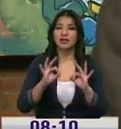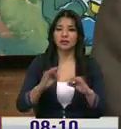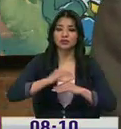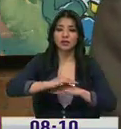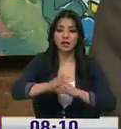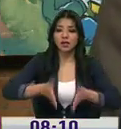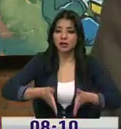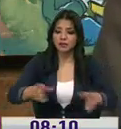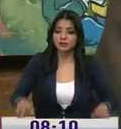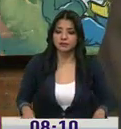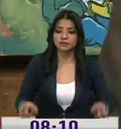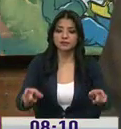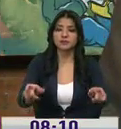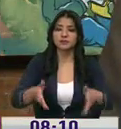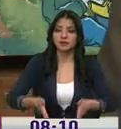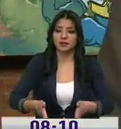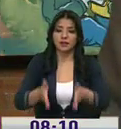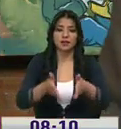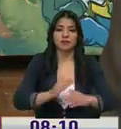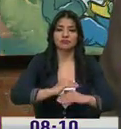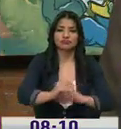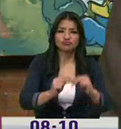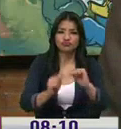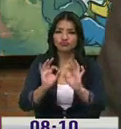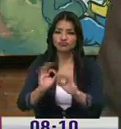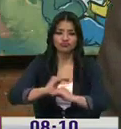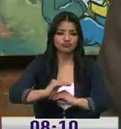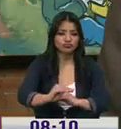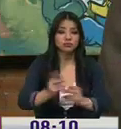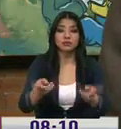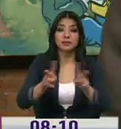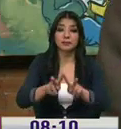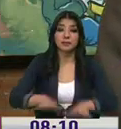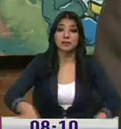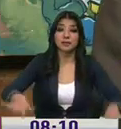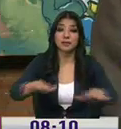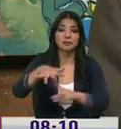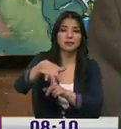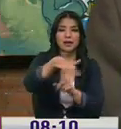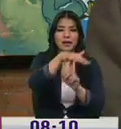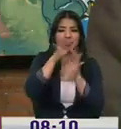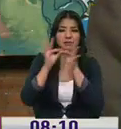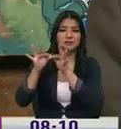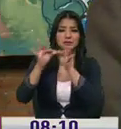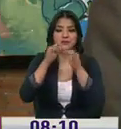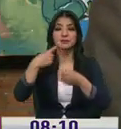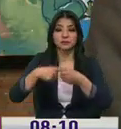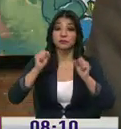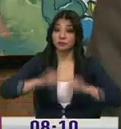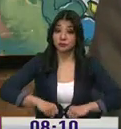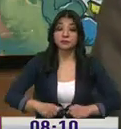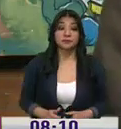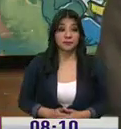aceras, bordillos, y conjuntamente con la repavimentación, parques y demás para la ciudad de Quito, ¿no? También